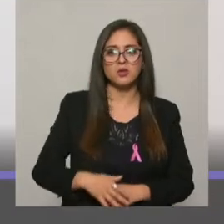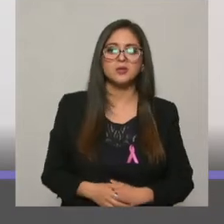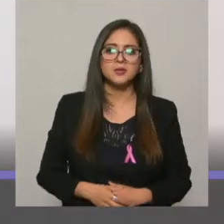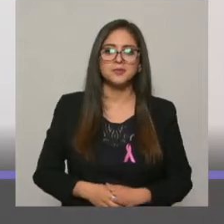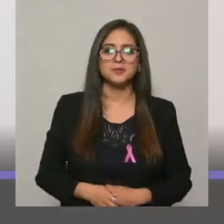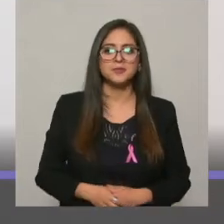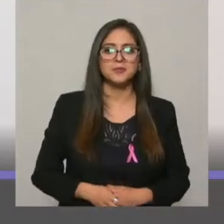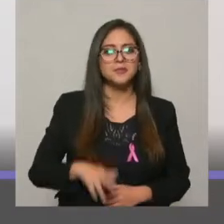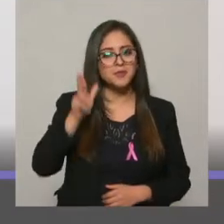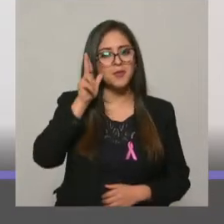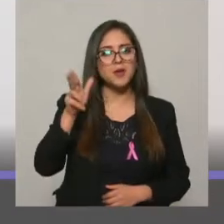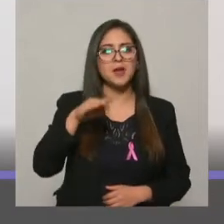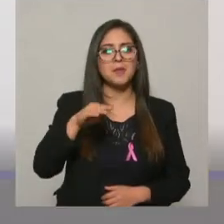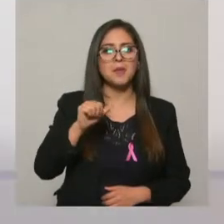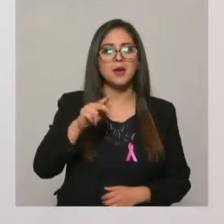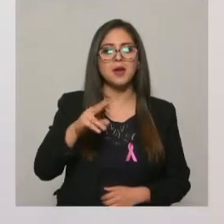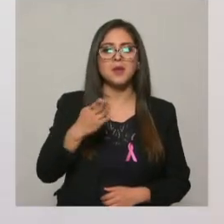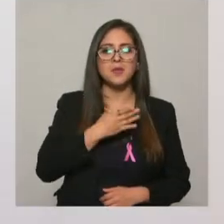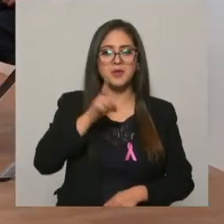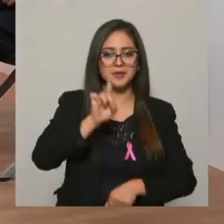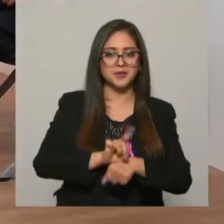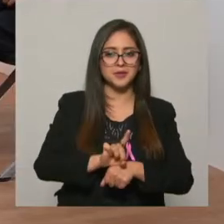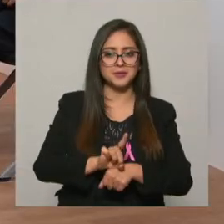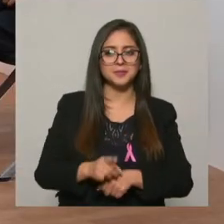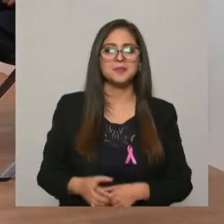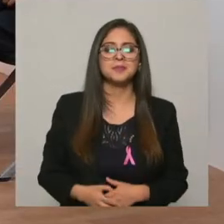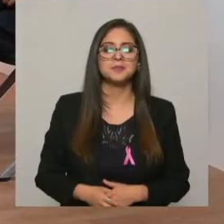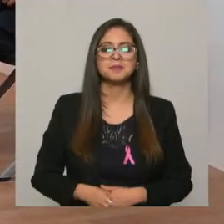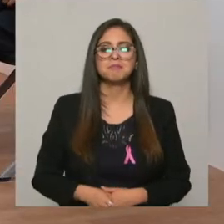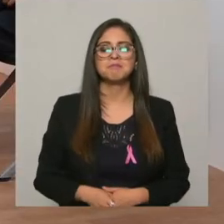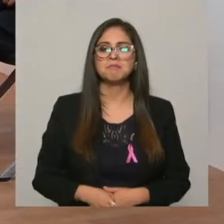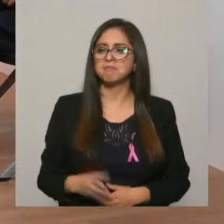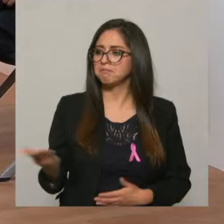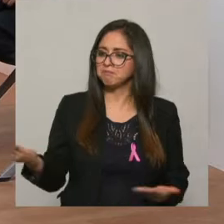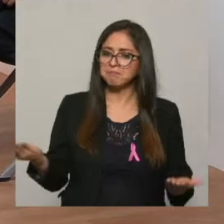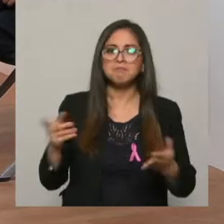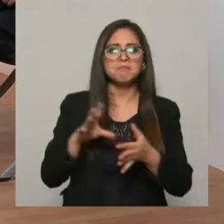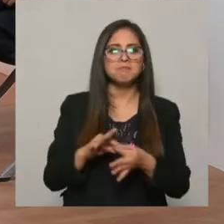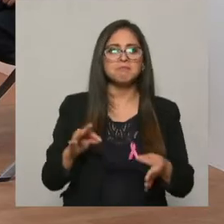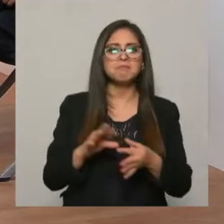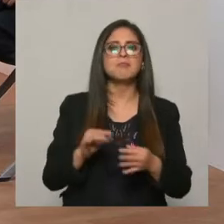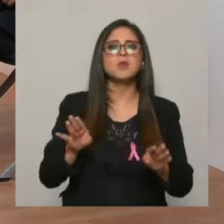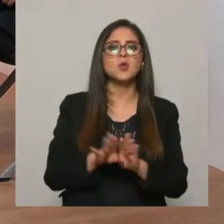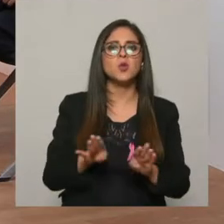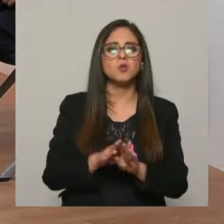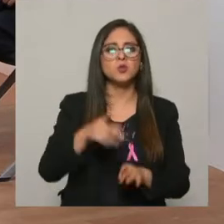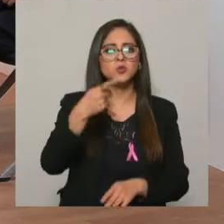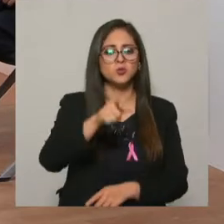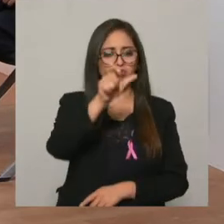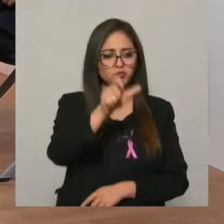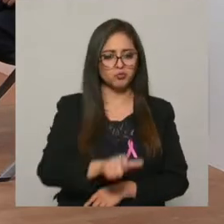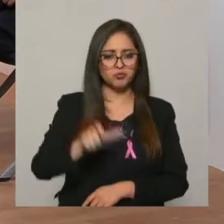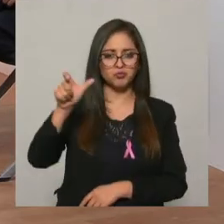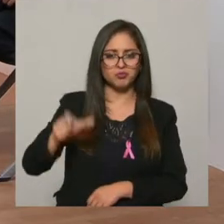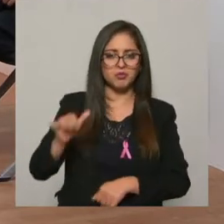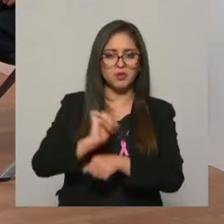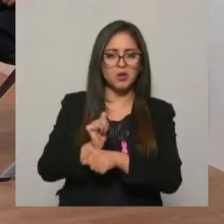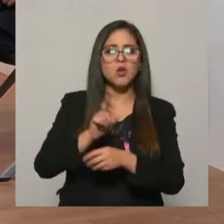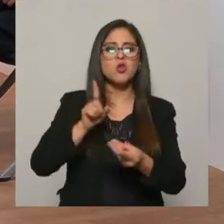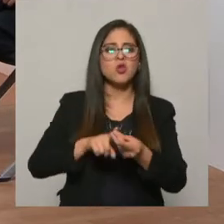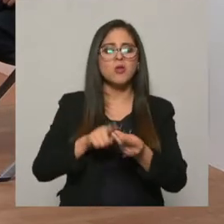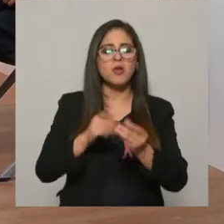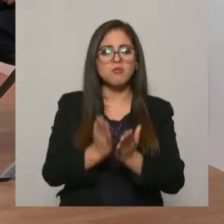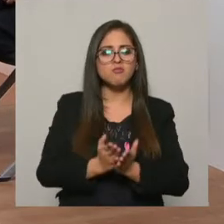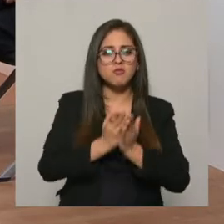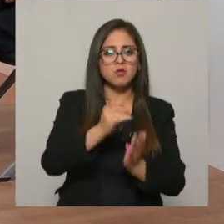bienvenido. Mariana, ¿qué tal? Buenos días. ¿Qué tal? Pues a ver, cuéntenos chicos, cómo están sus personajes y en cuál embarcadero se